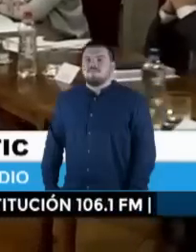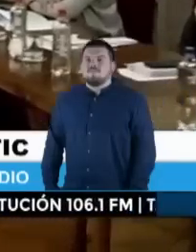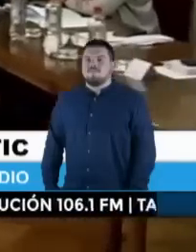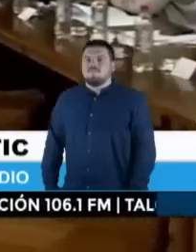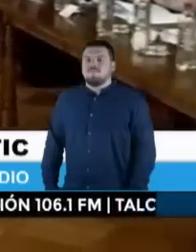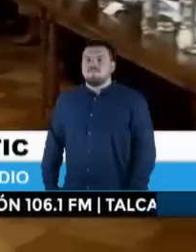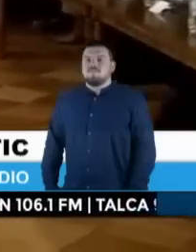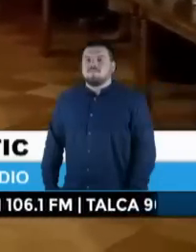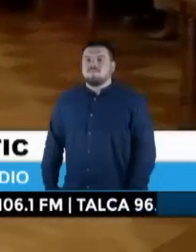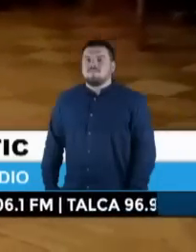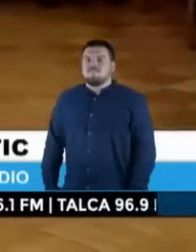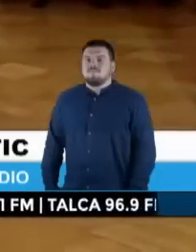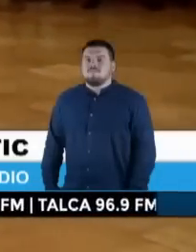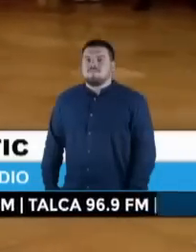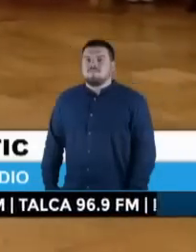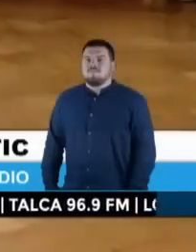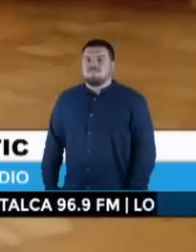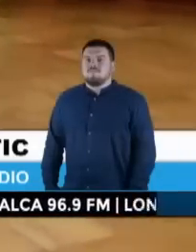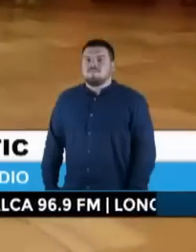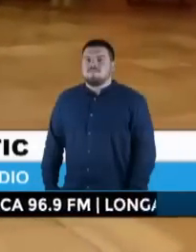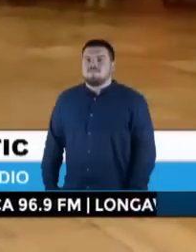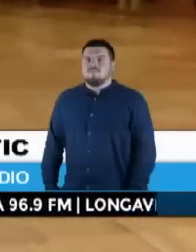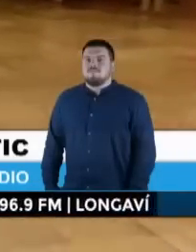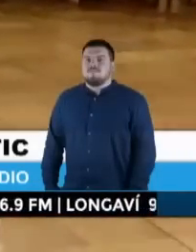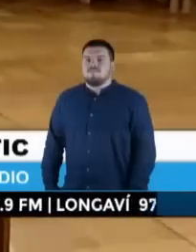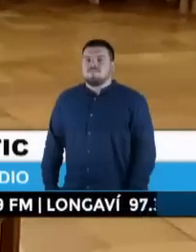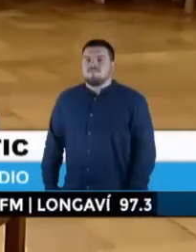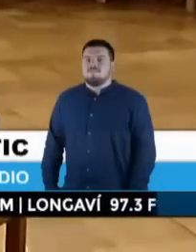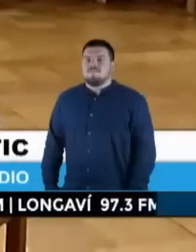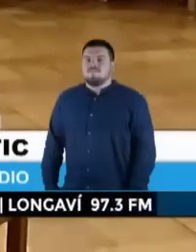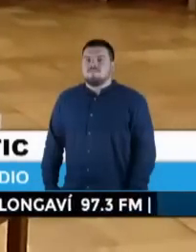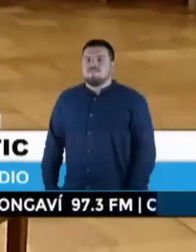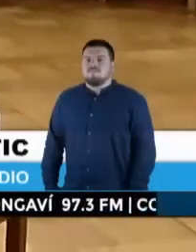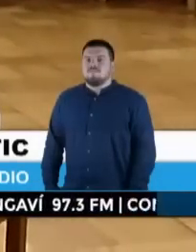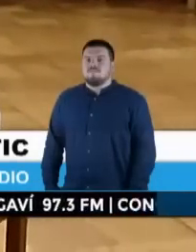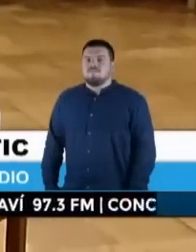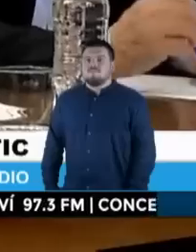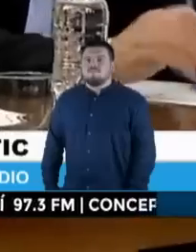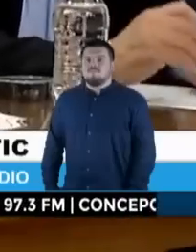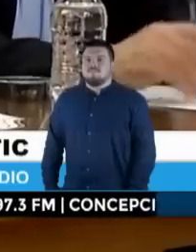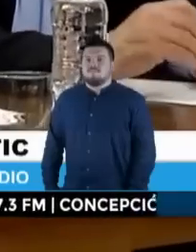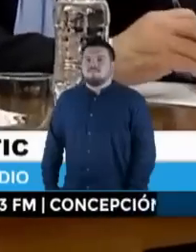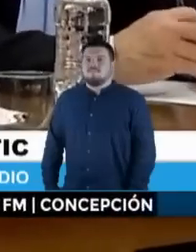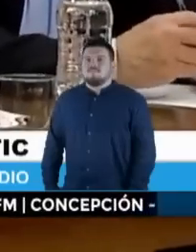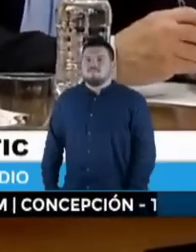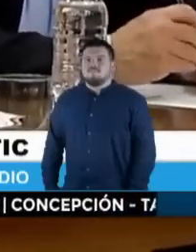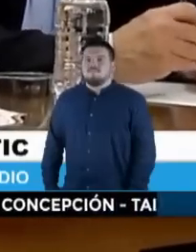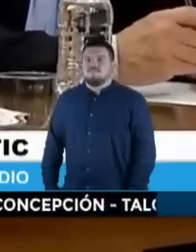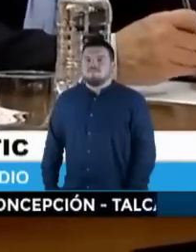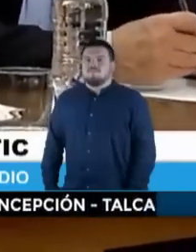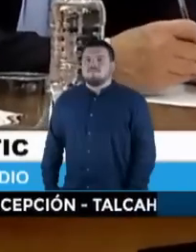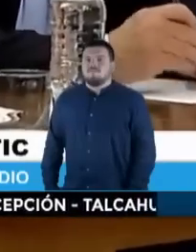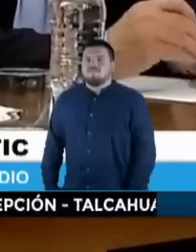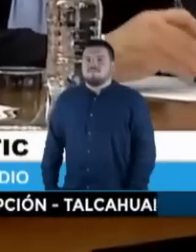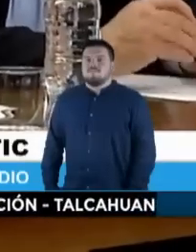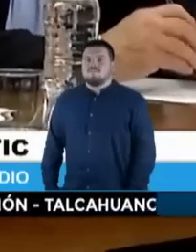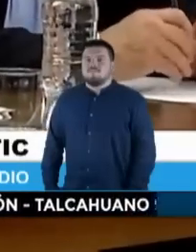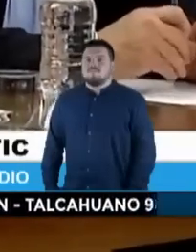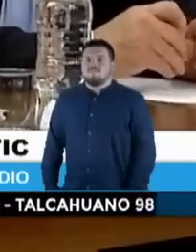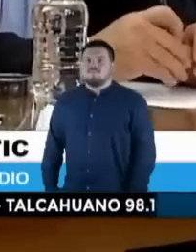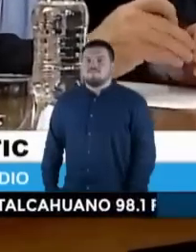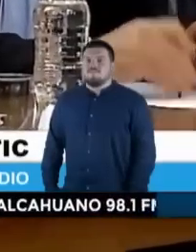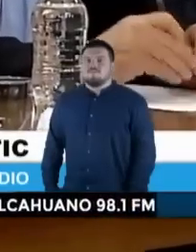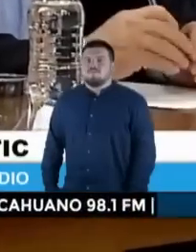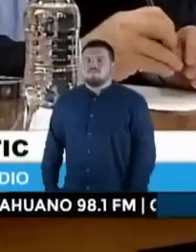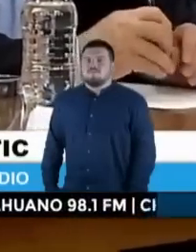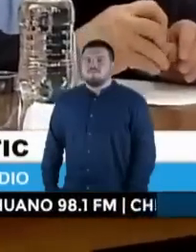a la moneda, al comité político, y ni siquiera fue la presidenta Natalia Pergentili, sino fue su secretario general. Hay algunos